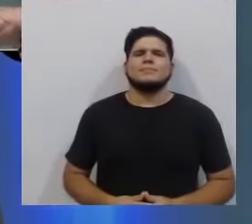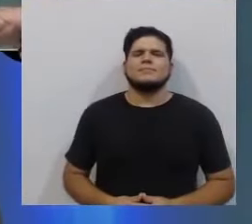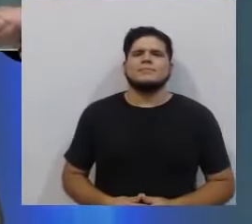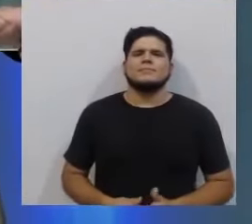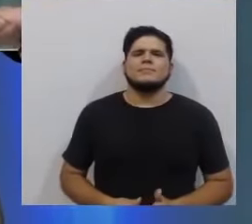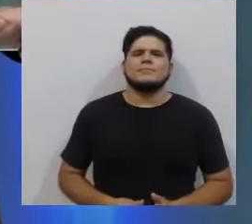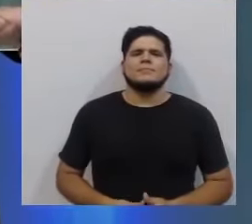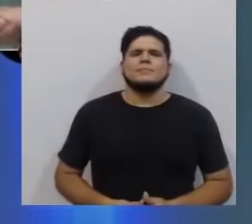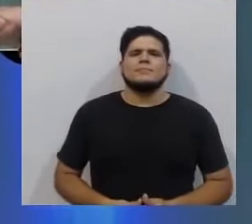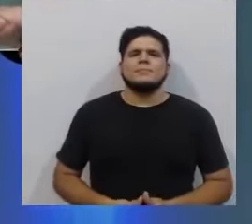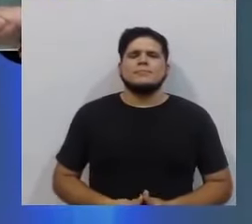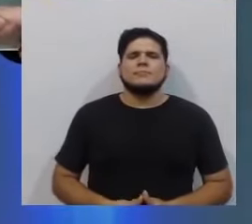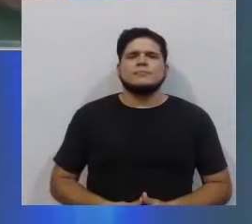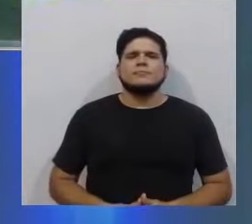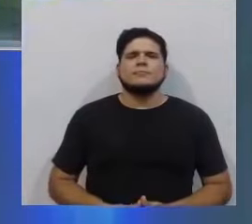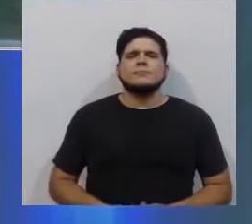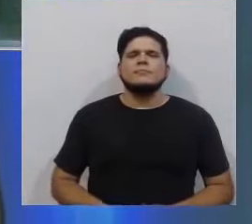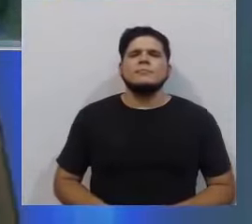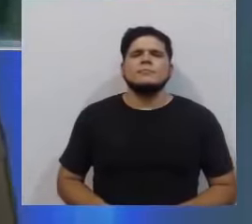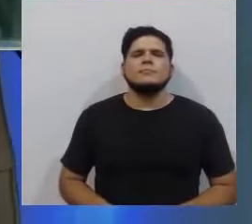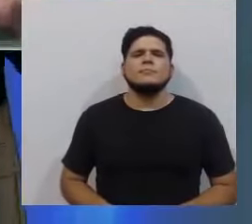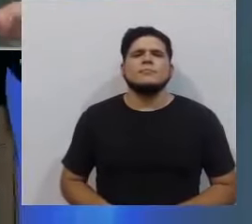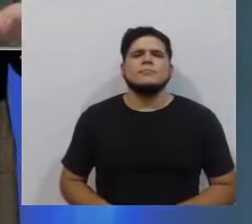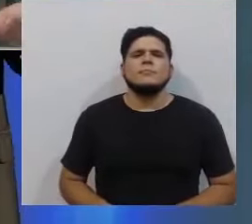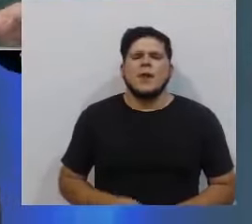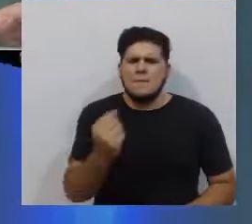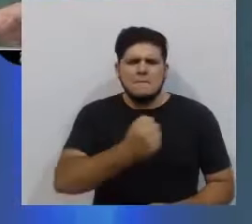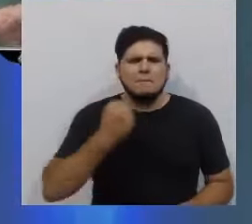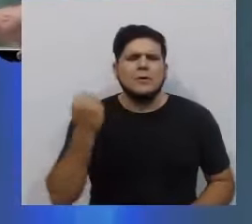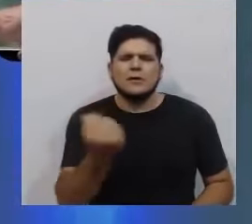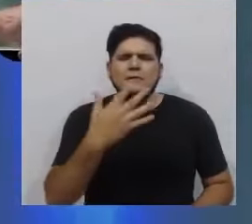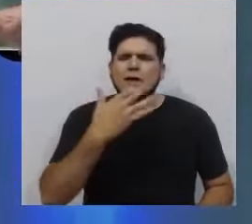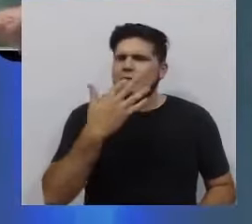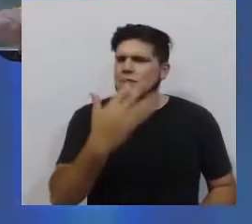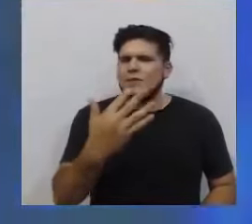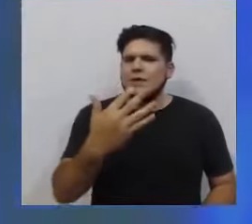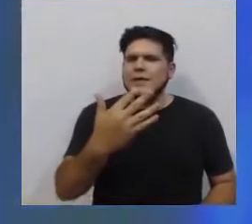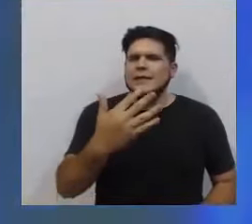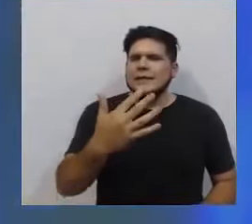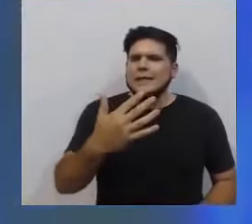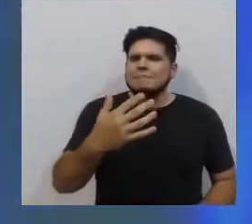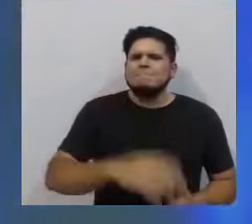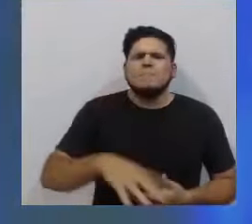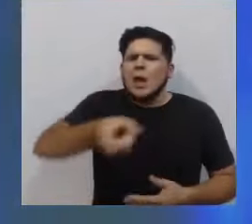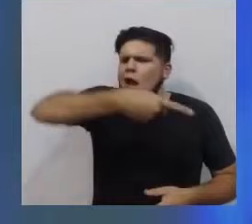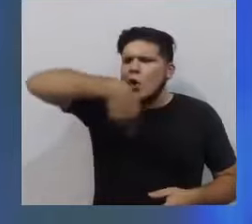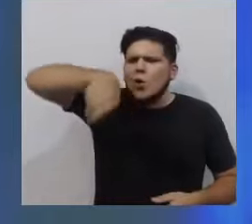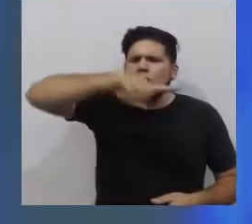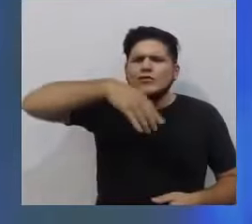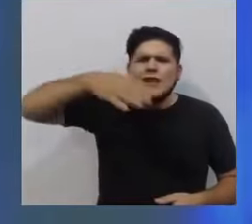visión esa es la plataforma en nuestra mente eso disipa la duda